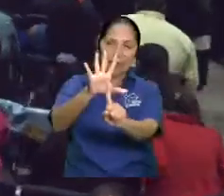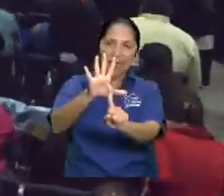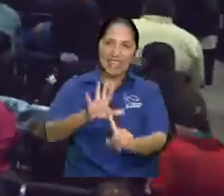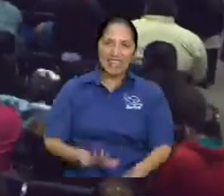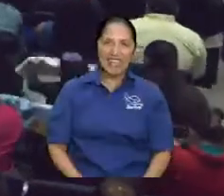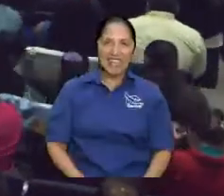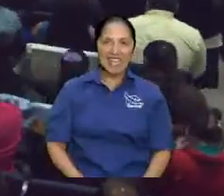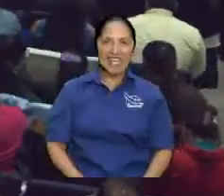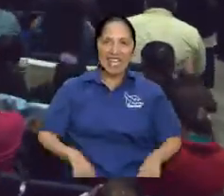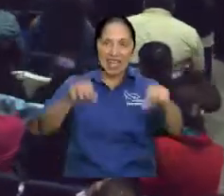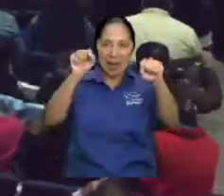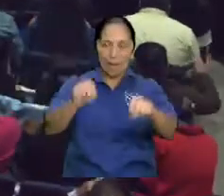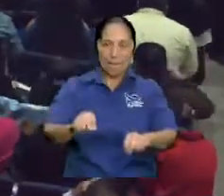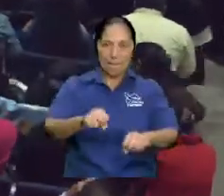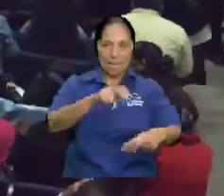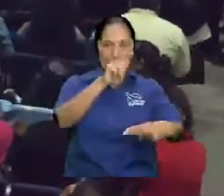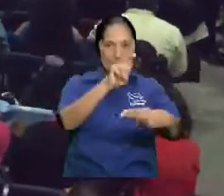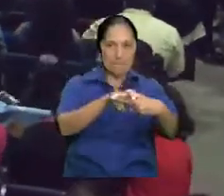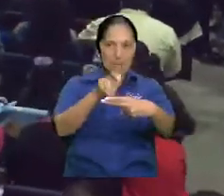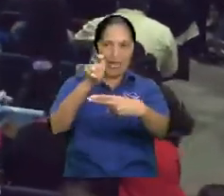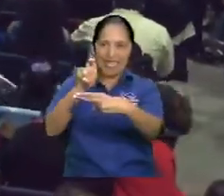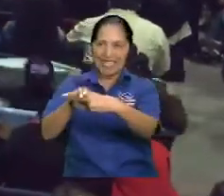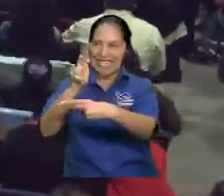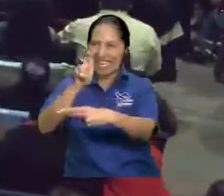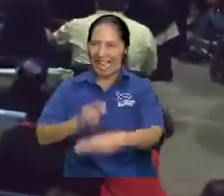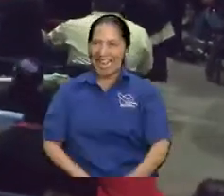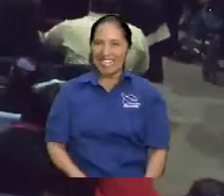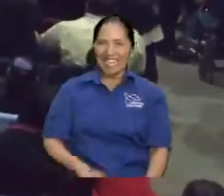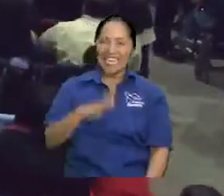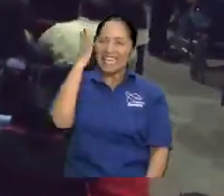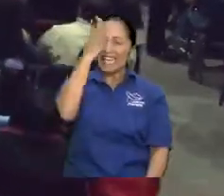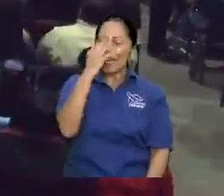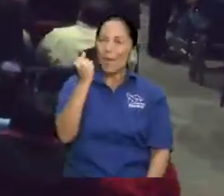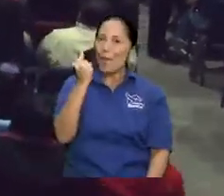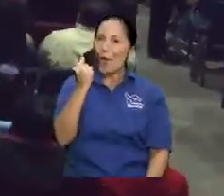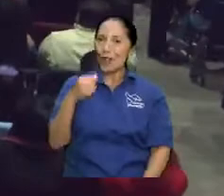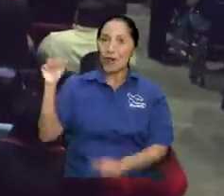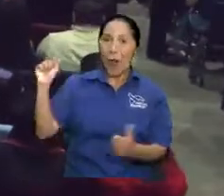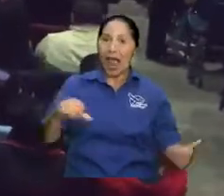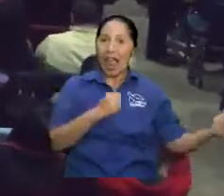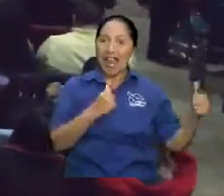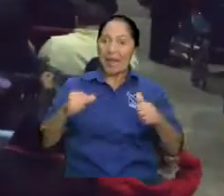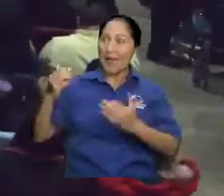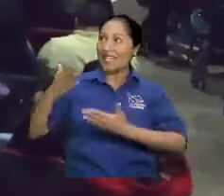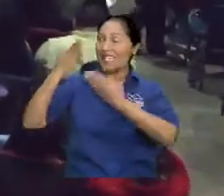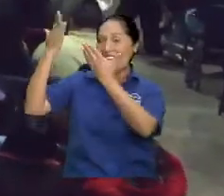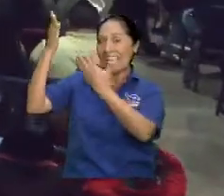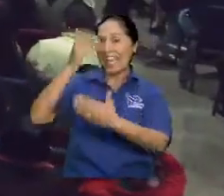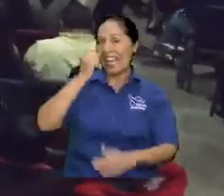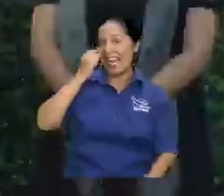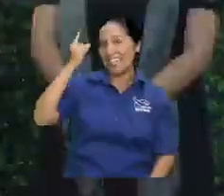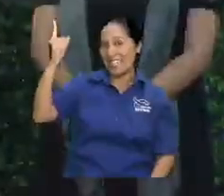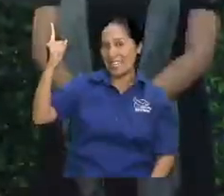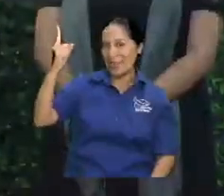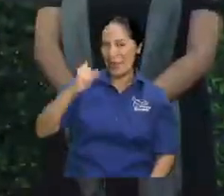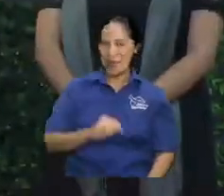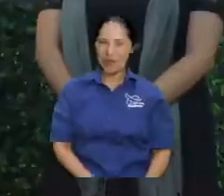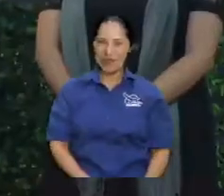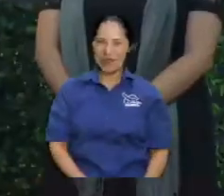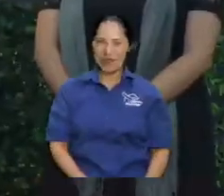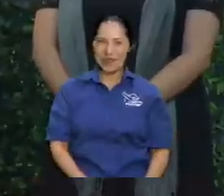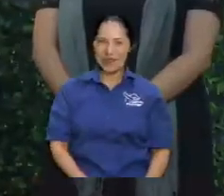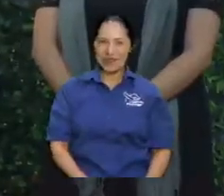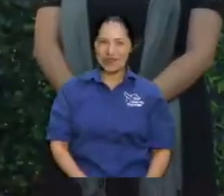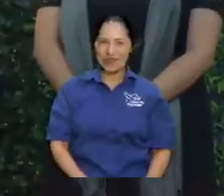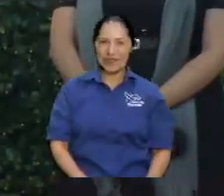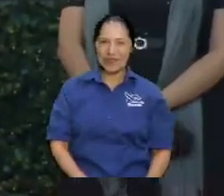Su lugar, qué hermoso es la música del Señor, ¿verdad? Se podría oír todo